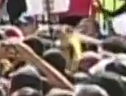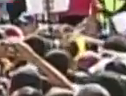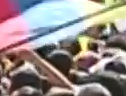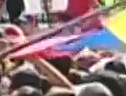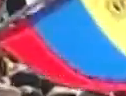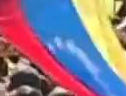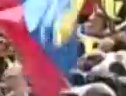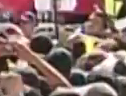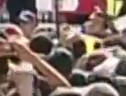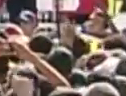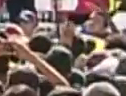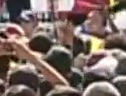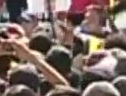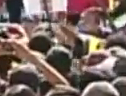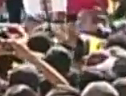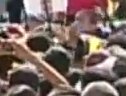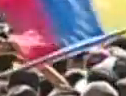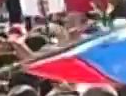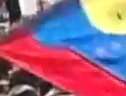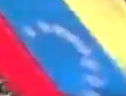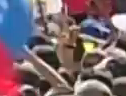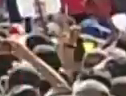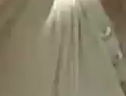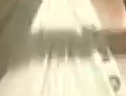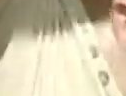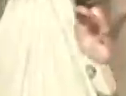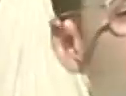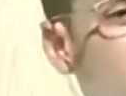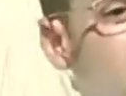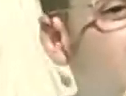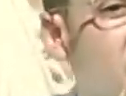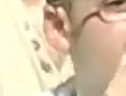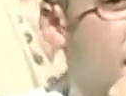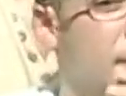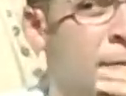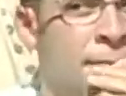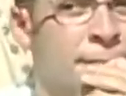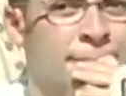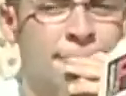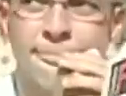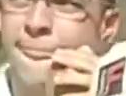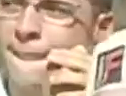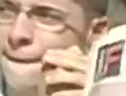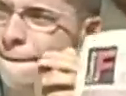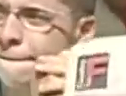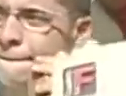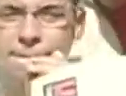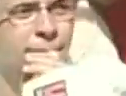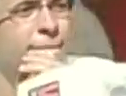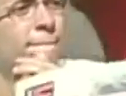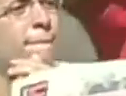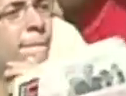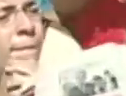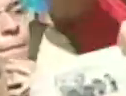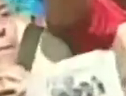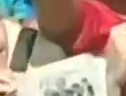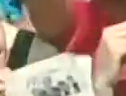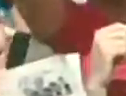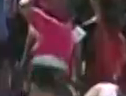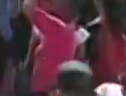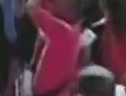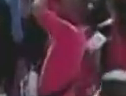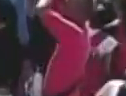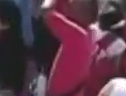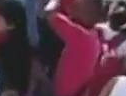Bienvenido, bienvenida, muchachos, muchachas y no tan muchachos que también están